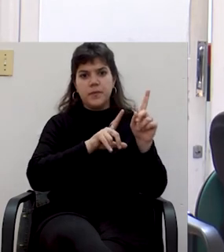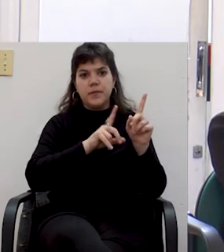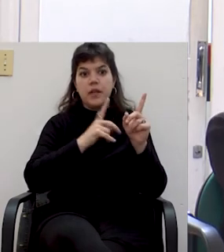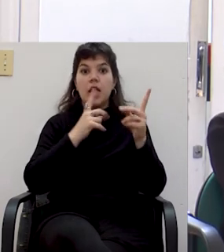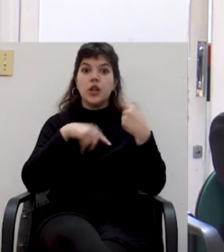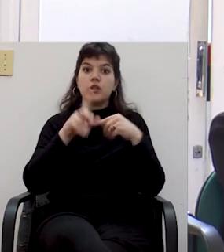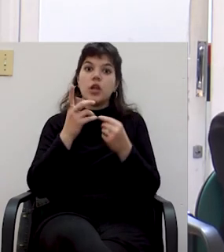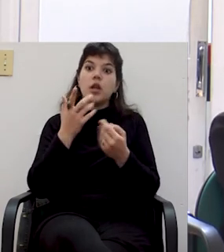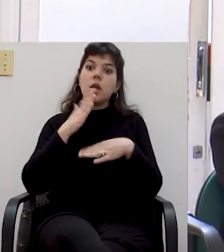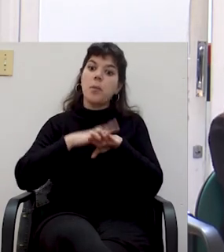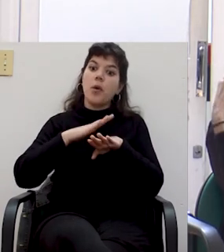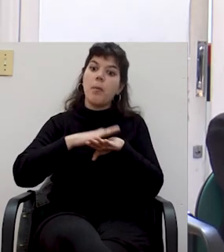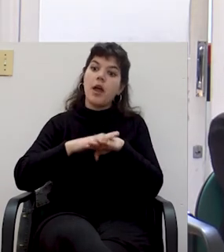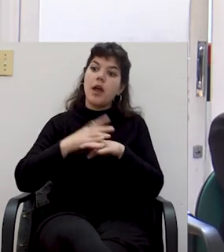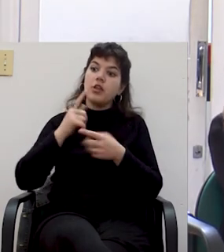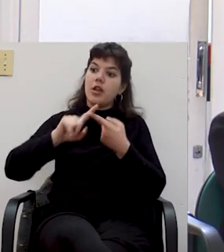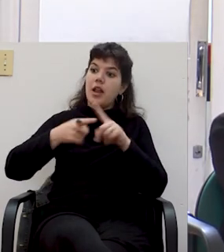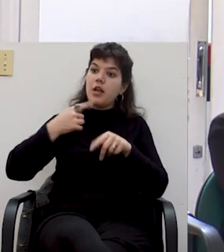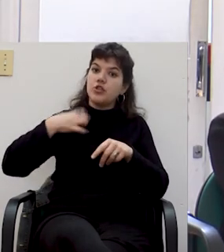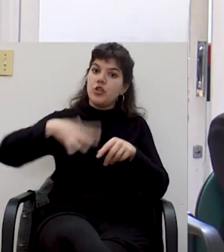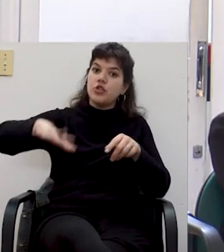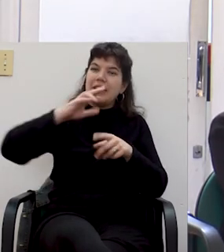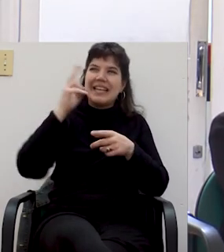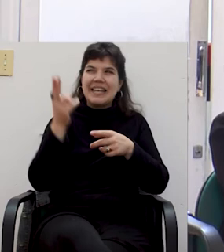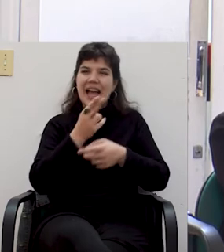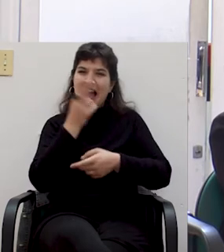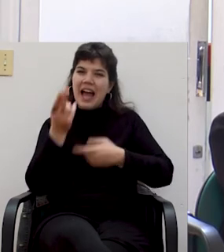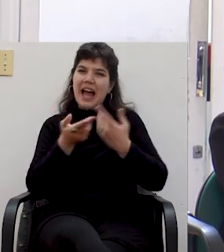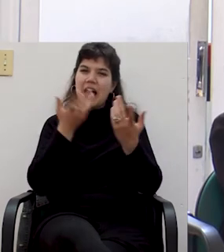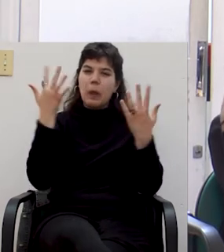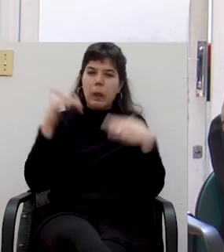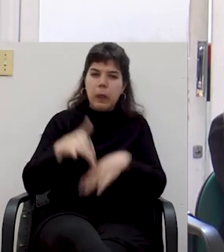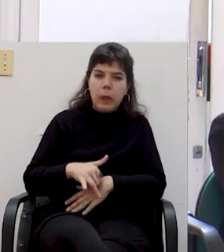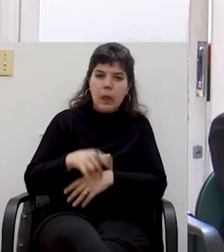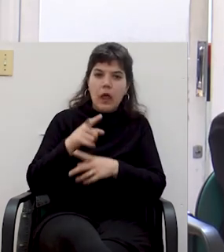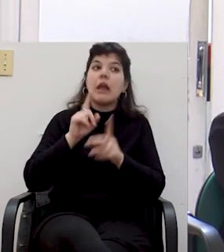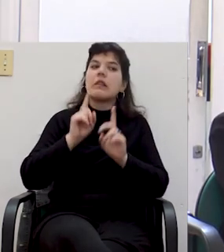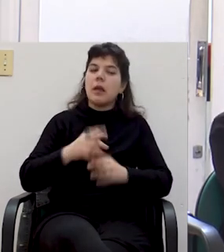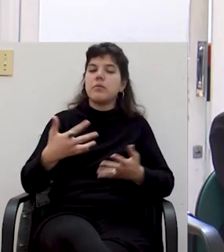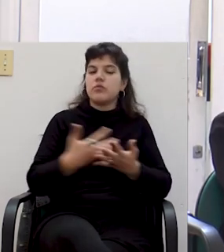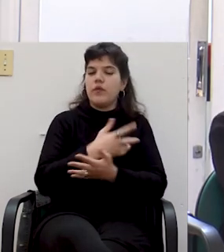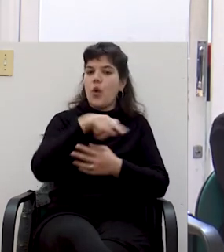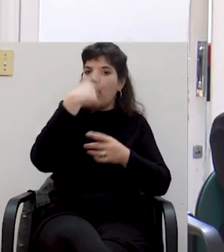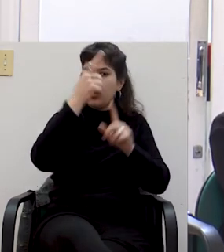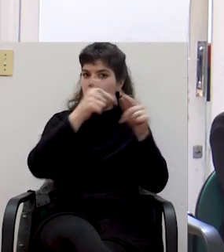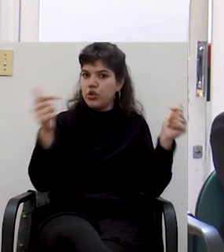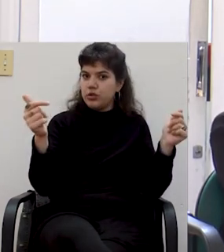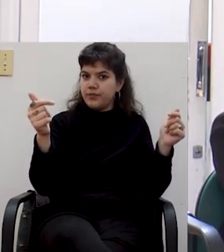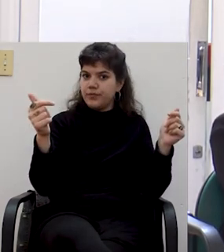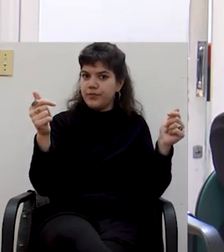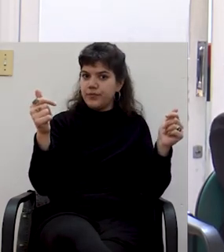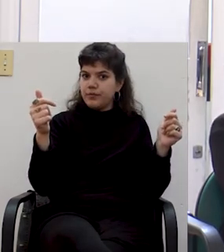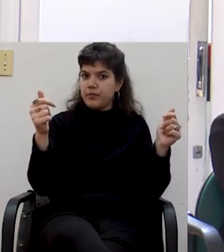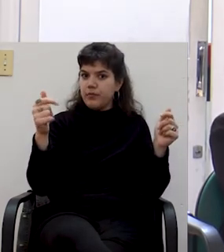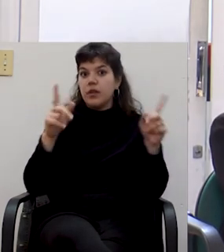cuando las relaciones sociales se enrarecen y se entorpecen, estas cosas también sufren. O sea, no